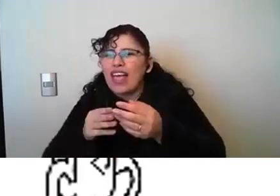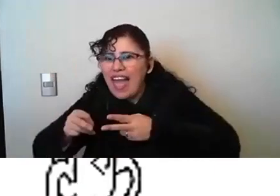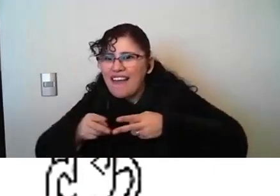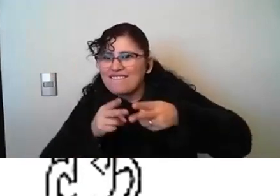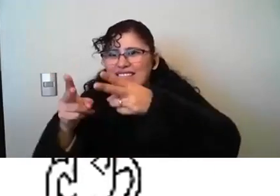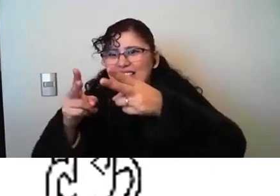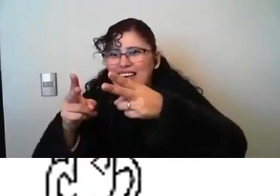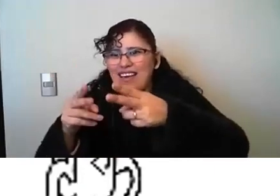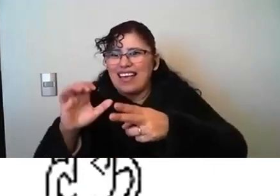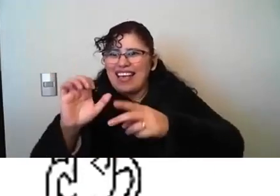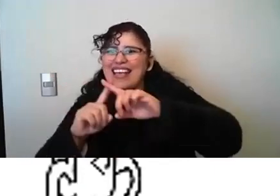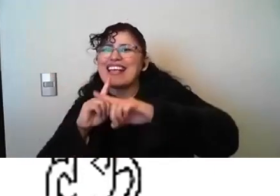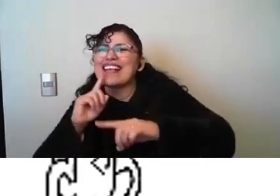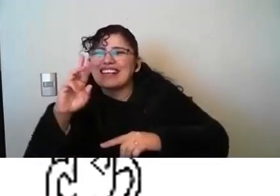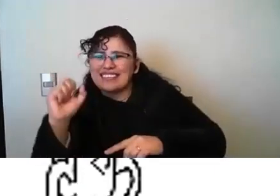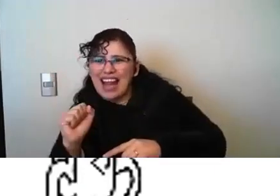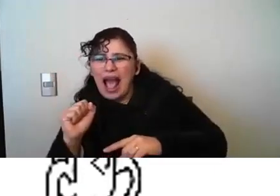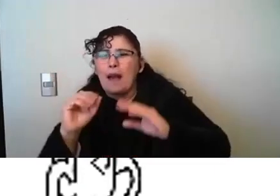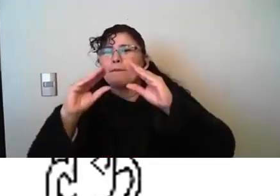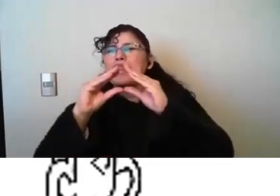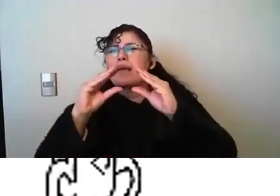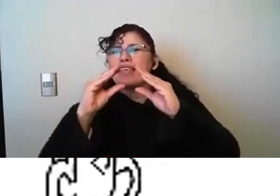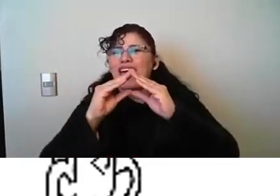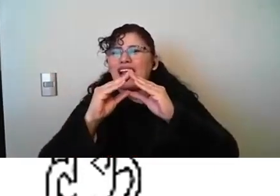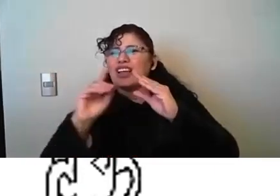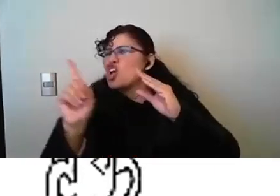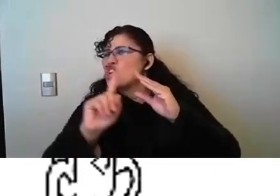extrapiramidal, por lo tanto es una vía involuntaria.